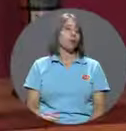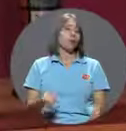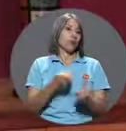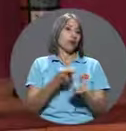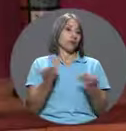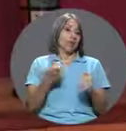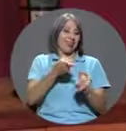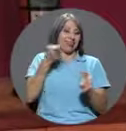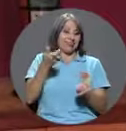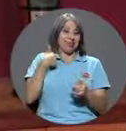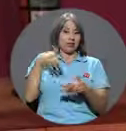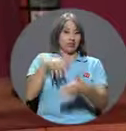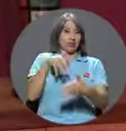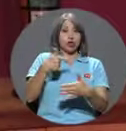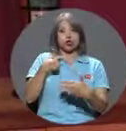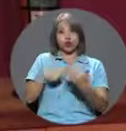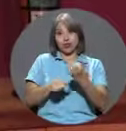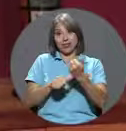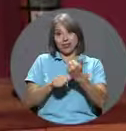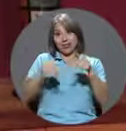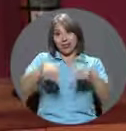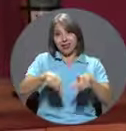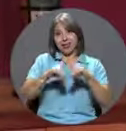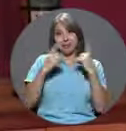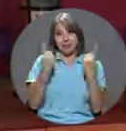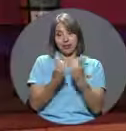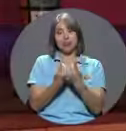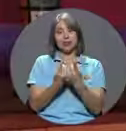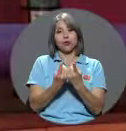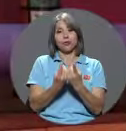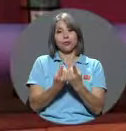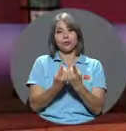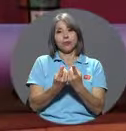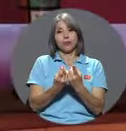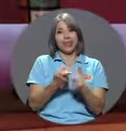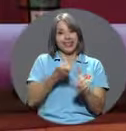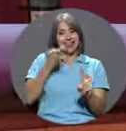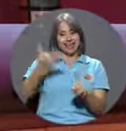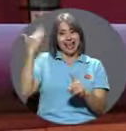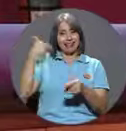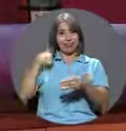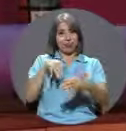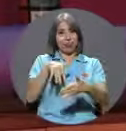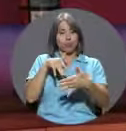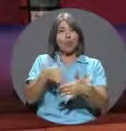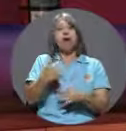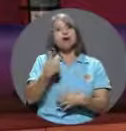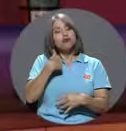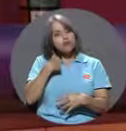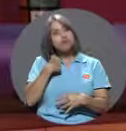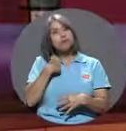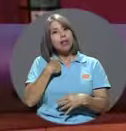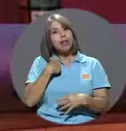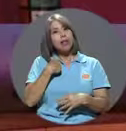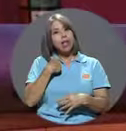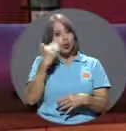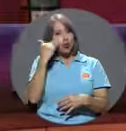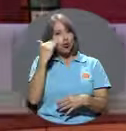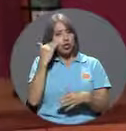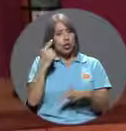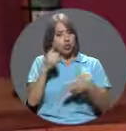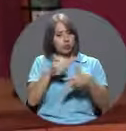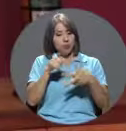Bueno, desde estudiante, yo soy estudiante asistente aquí en el departamento y creo que he tenido la oportunidad de conocer como